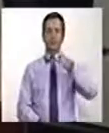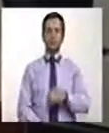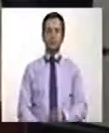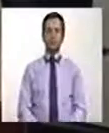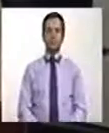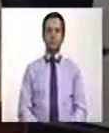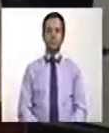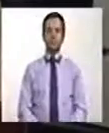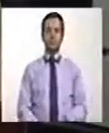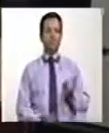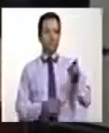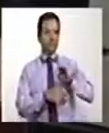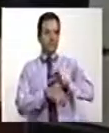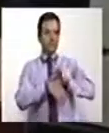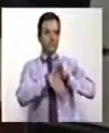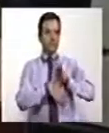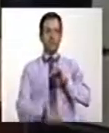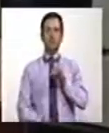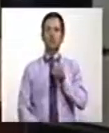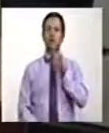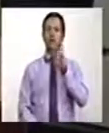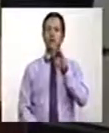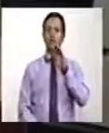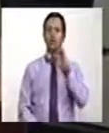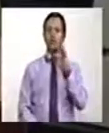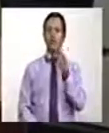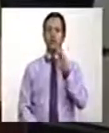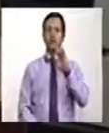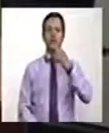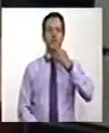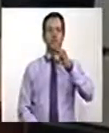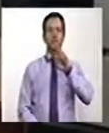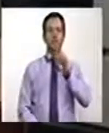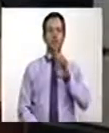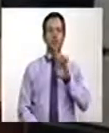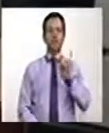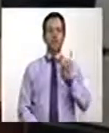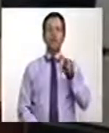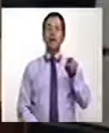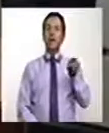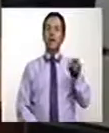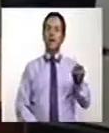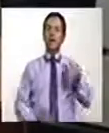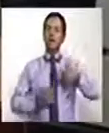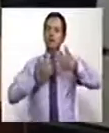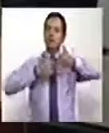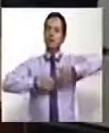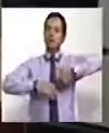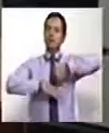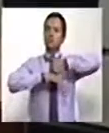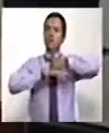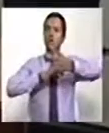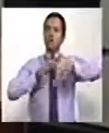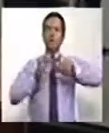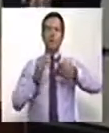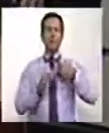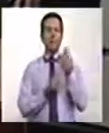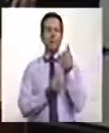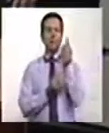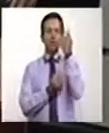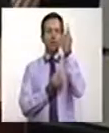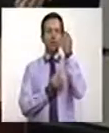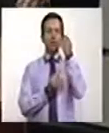Que el doctor Fabio Echeverri Correa, considerado uno de los empresarios y dirigentes políticos y económicos